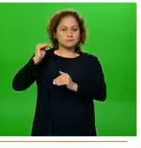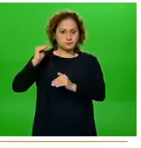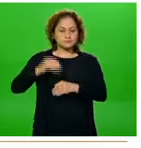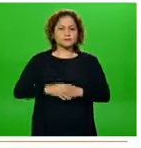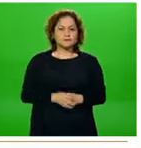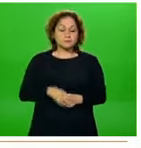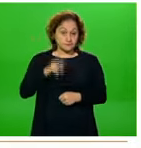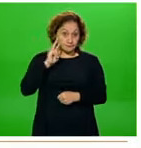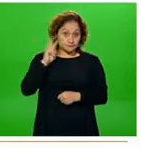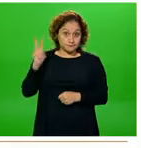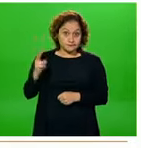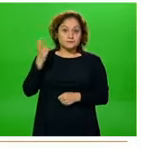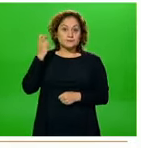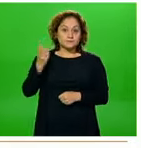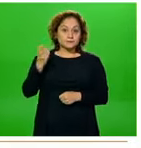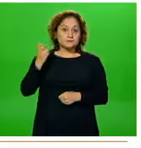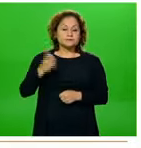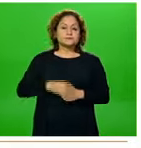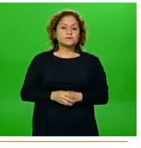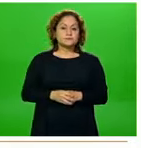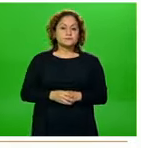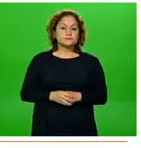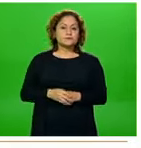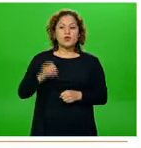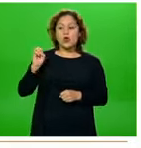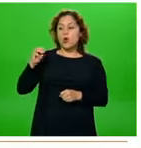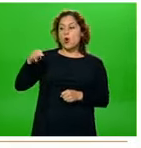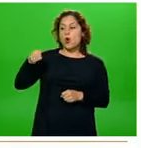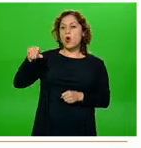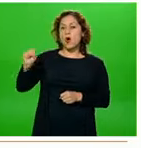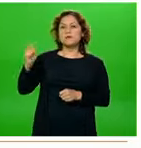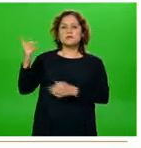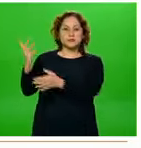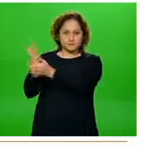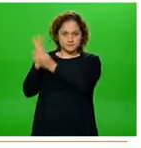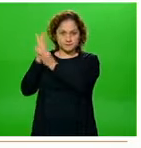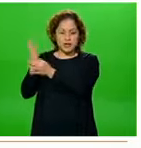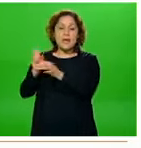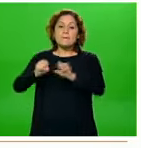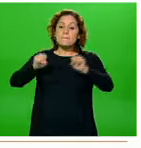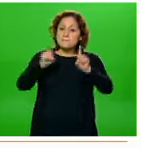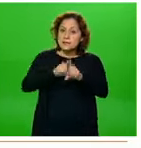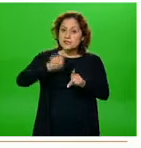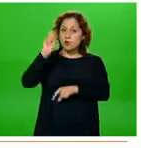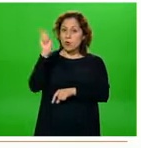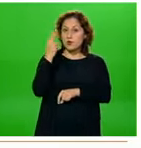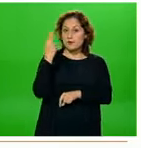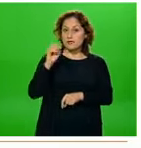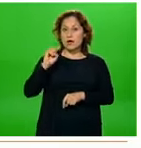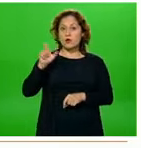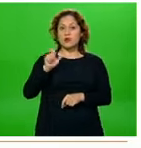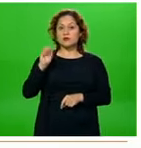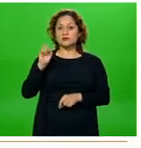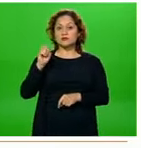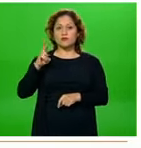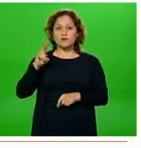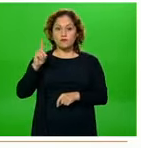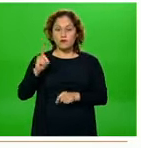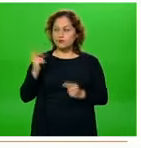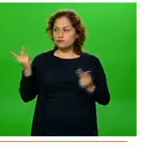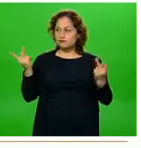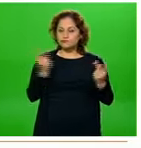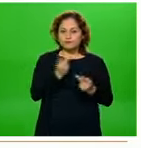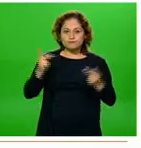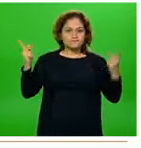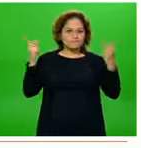ustedes pueden ver, tanto en la fuente de la Organización Mundial de la Salud como en Oxford vemos específicamente esta región, y ya